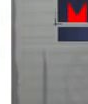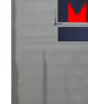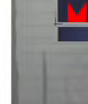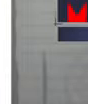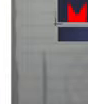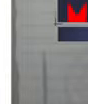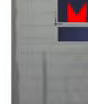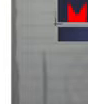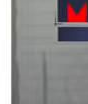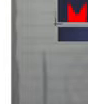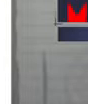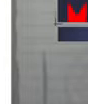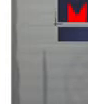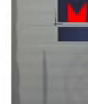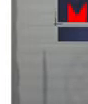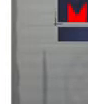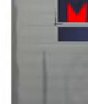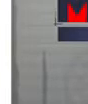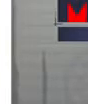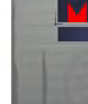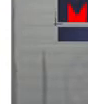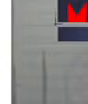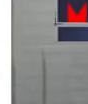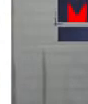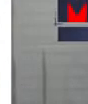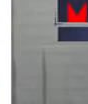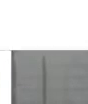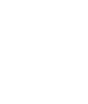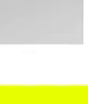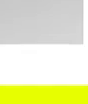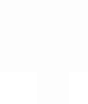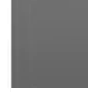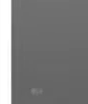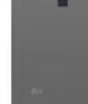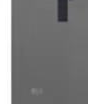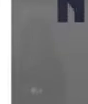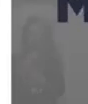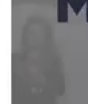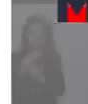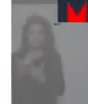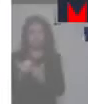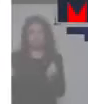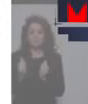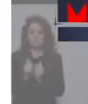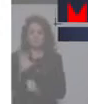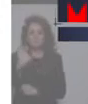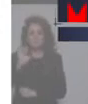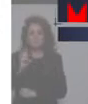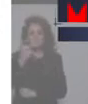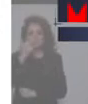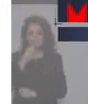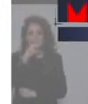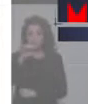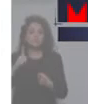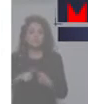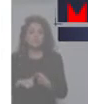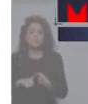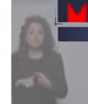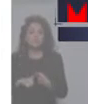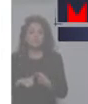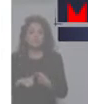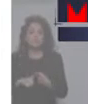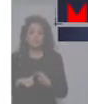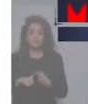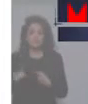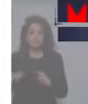Guerrero, recibía sobornos de hasta $200,000 mensuales. El Instituto Nacional de Acceso a la Información Pública, INAI, dio a